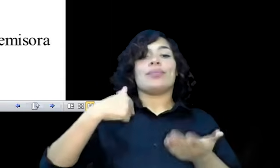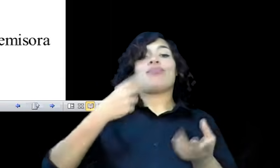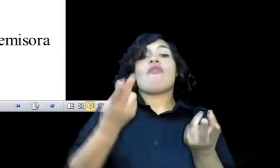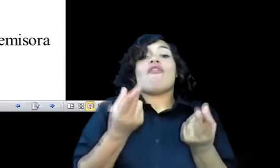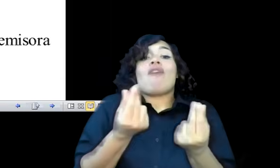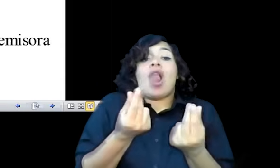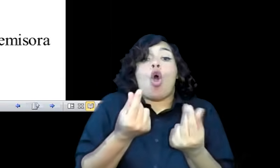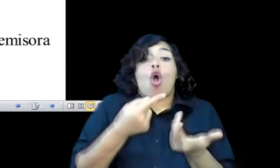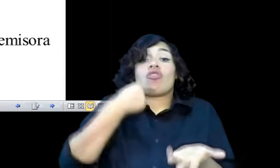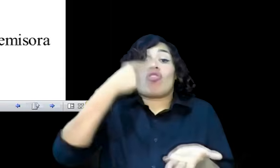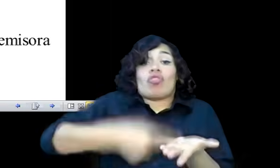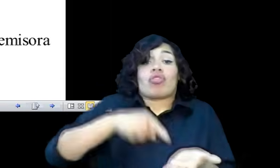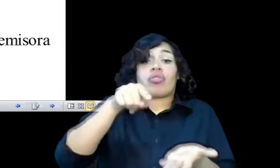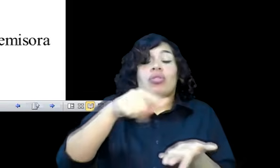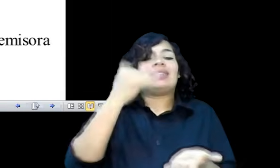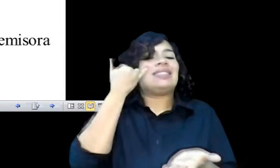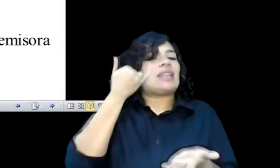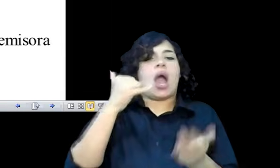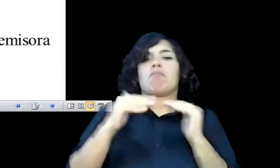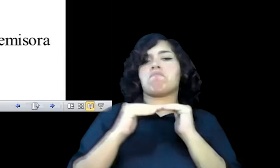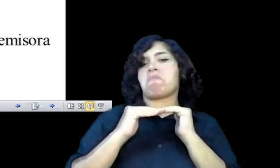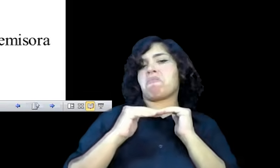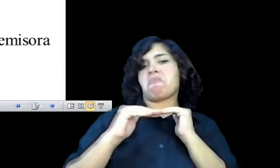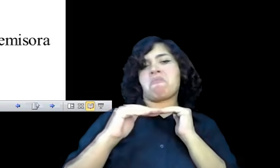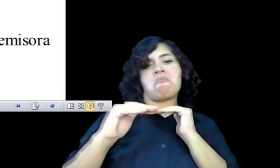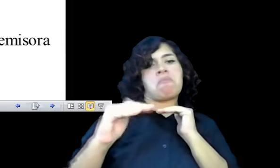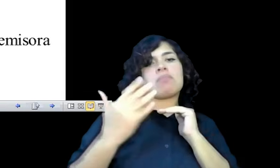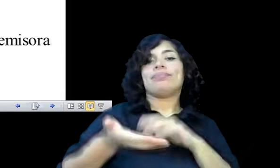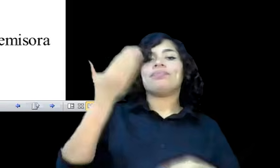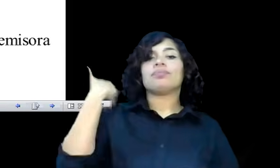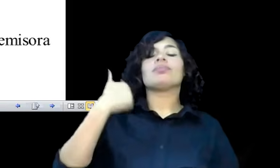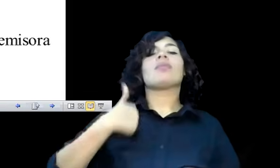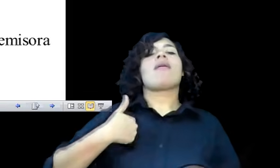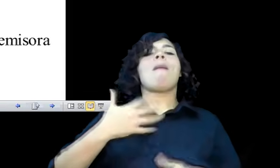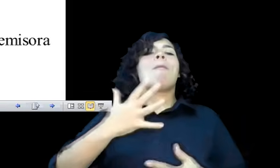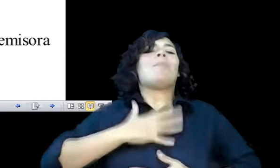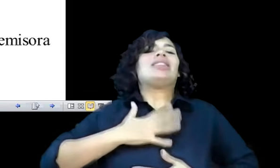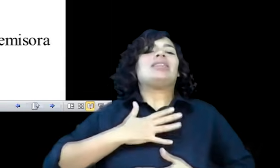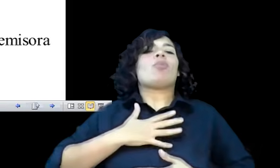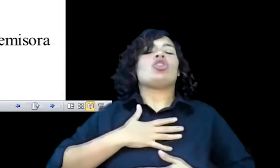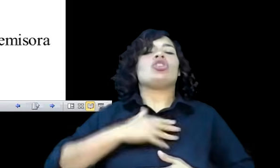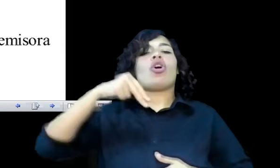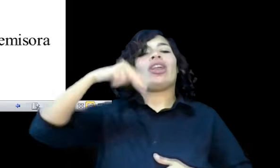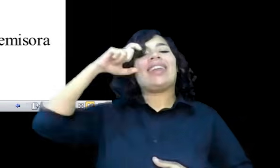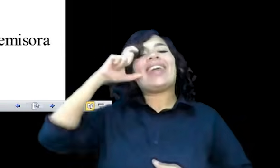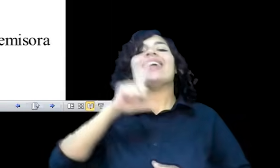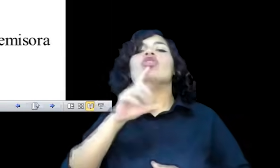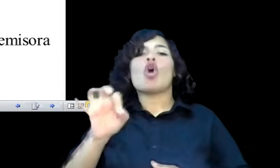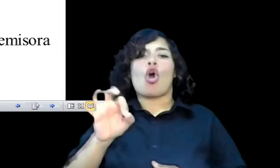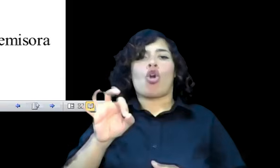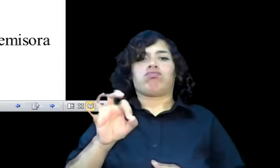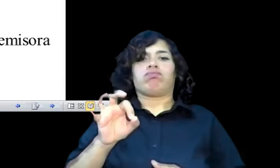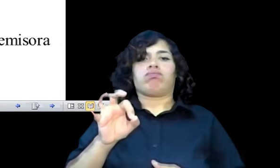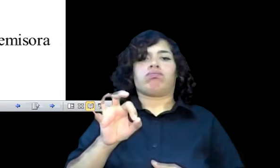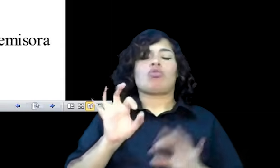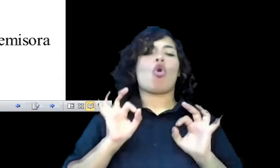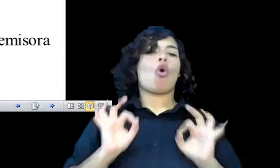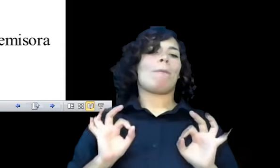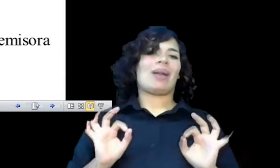patrimonial proporcional está dada por el patrimonio neto a cierre de estados